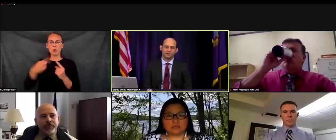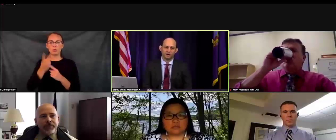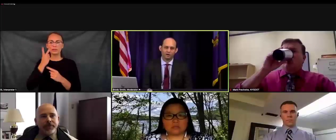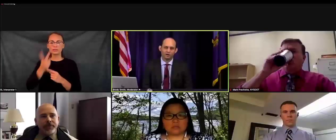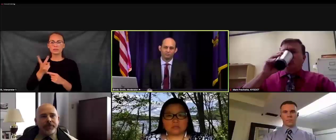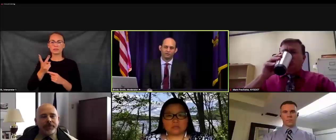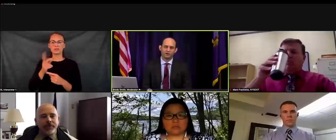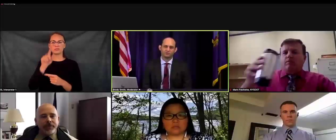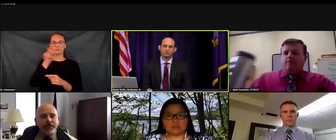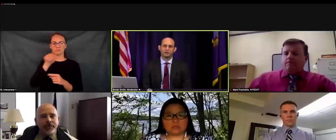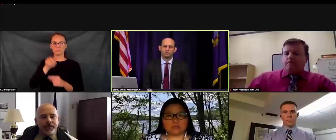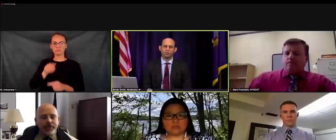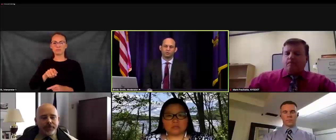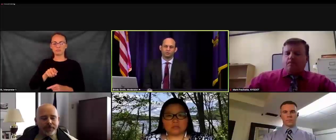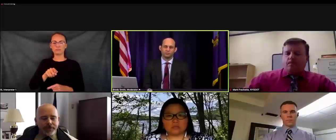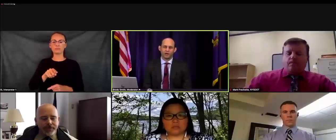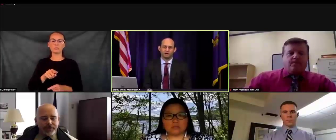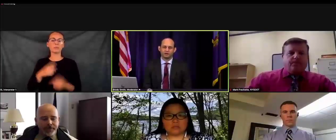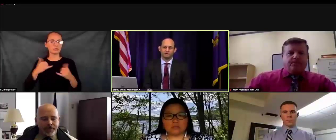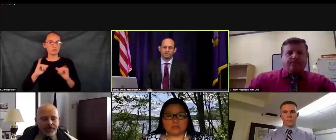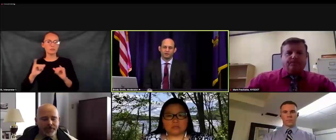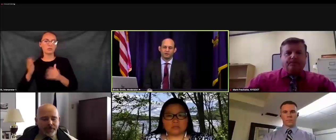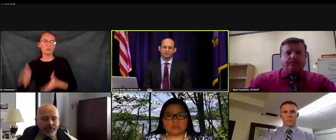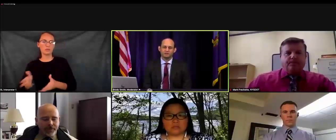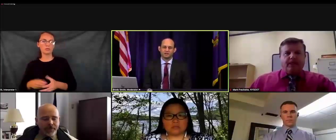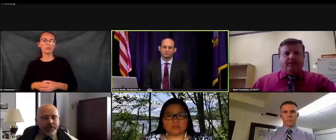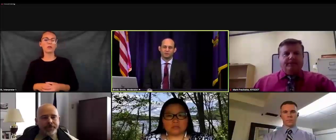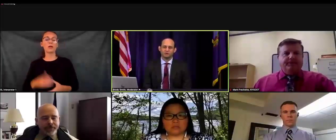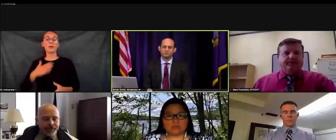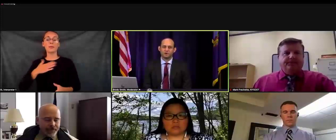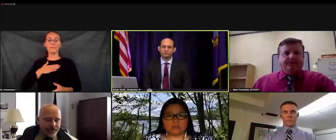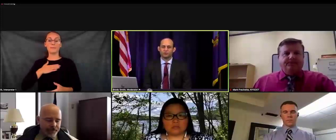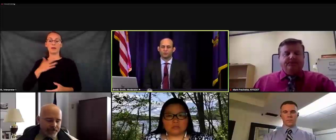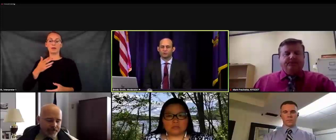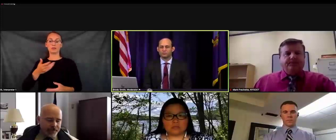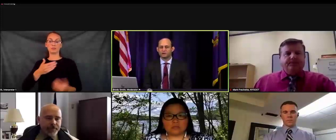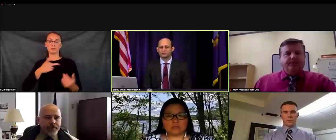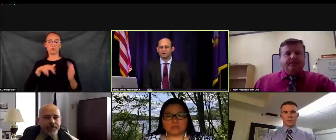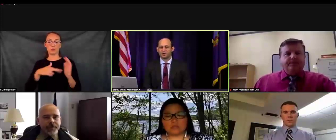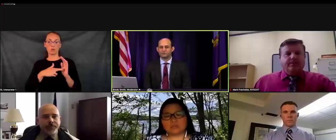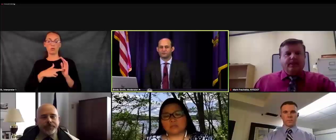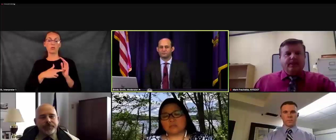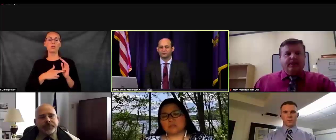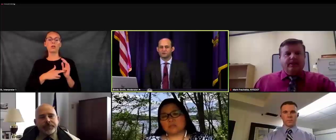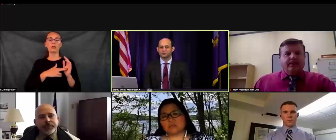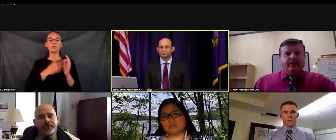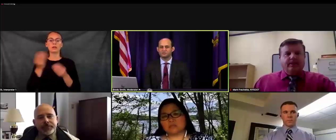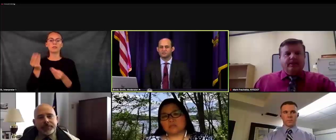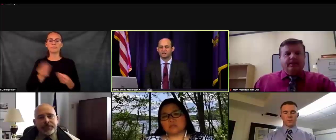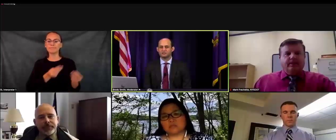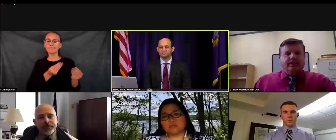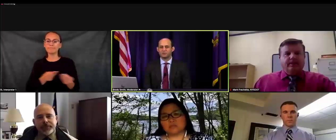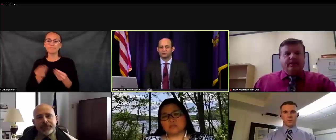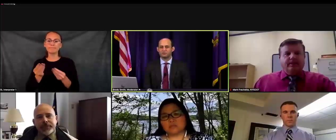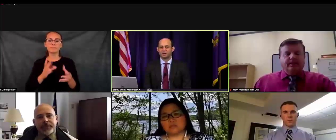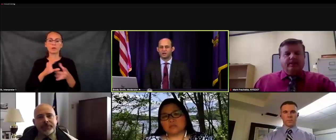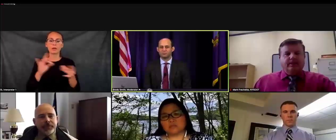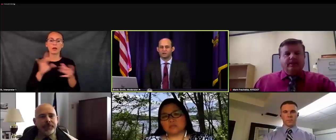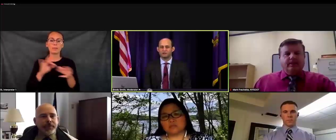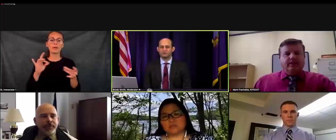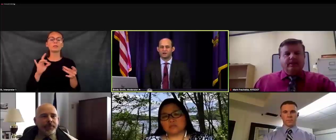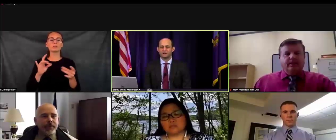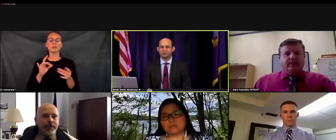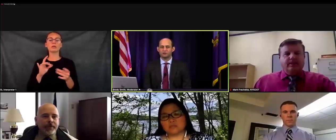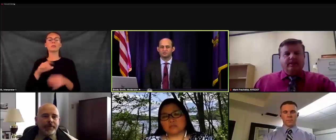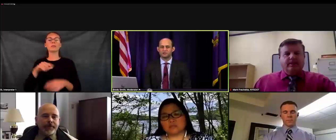dar sus comentarios en una manera organizada y profesional. El testimonio se